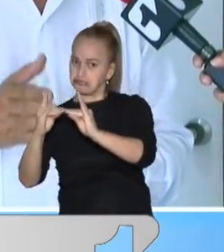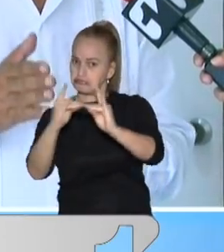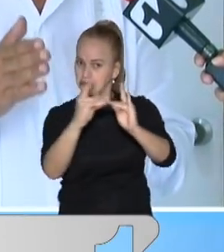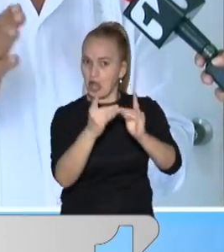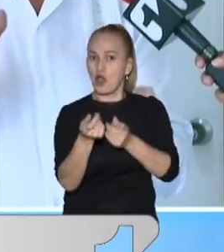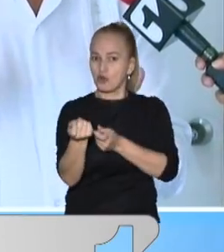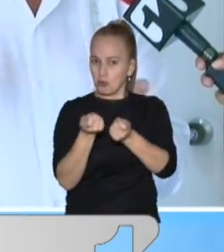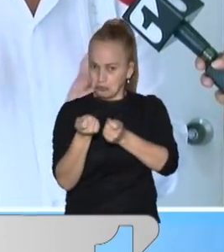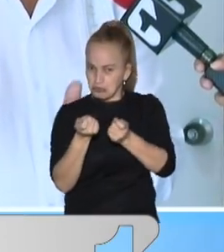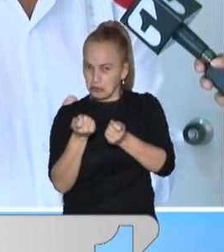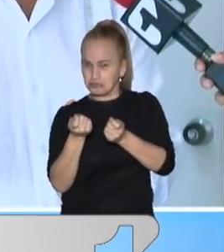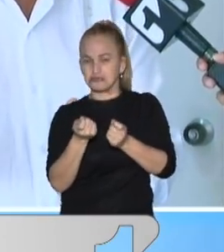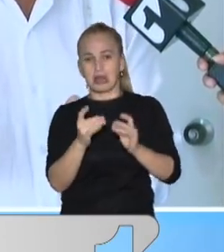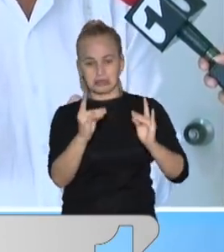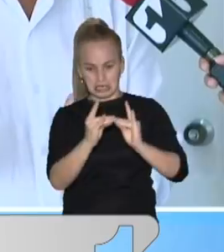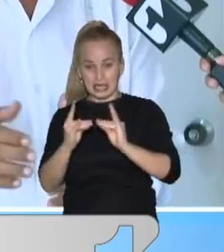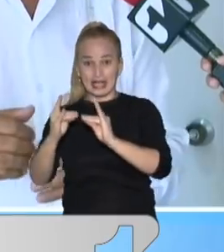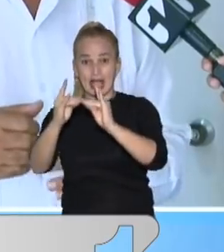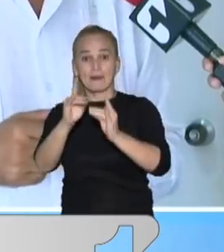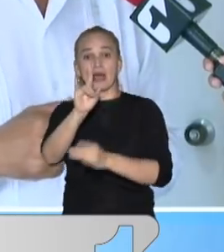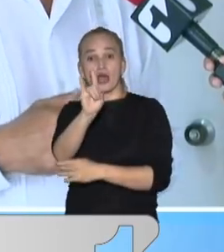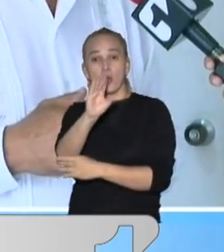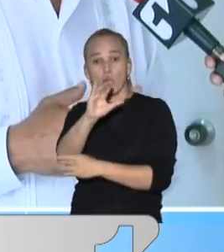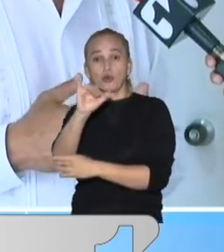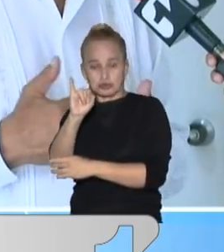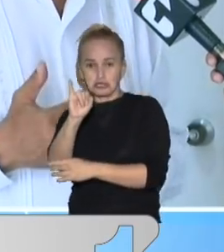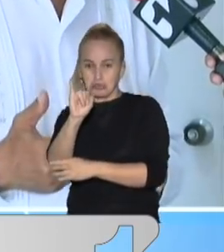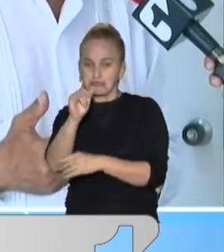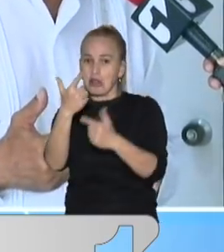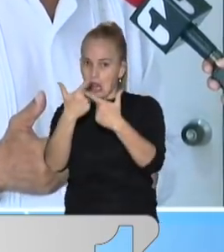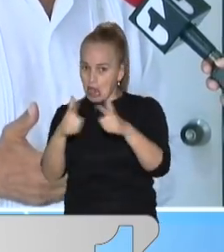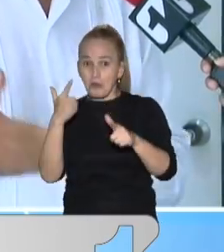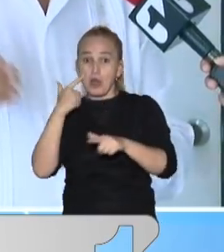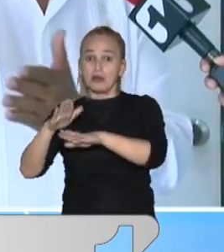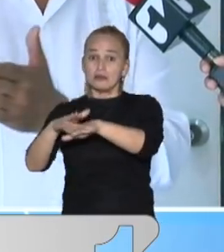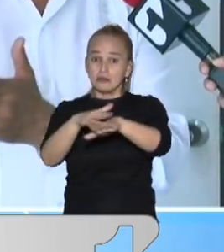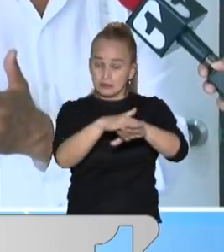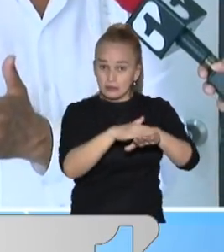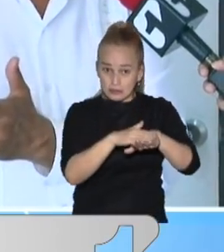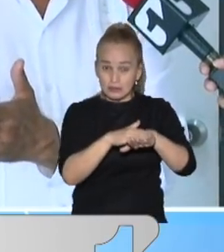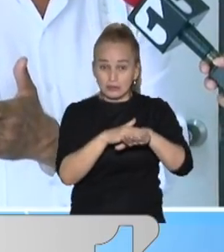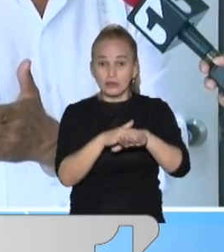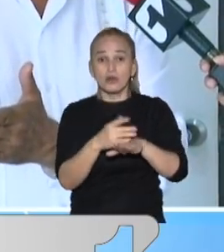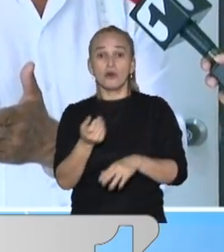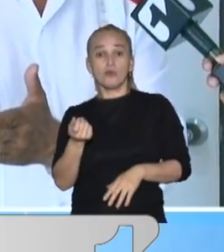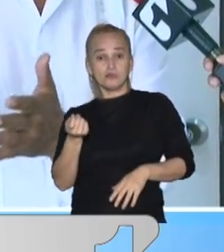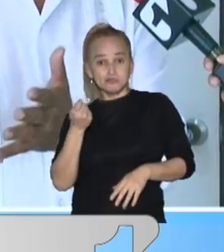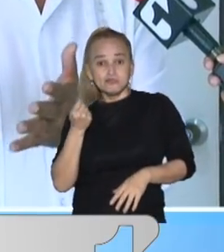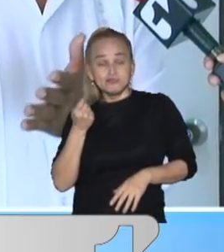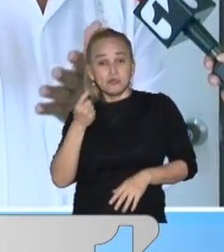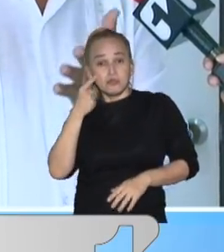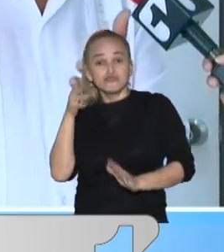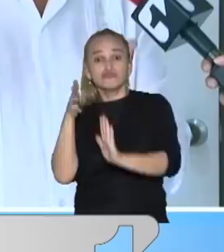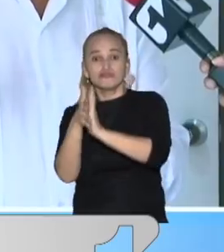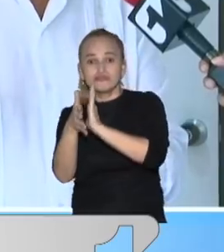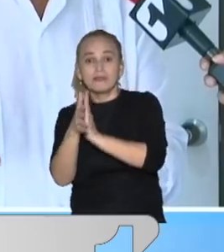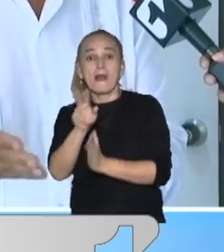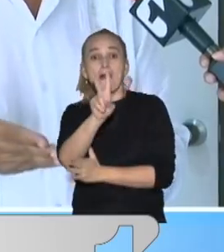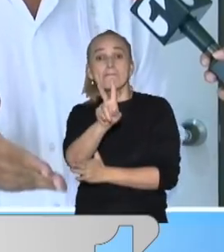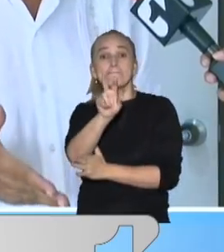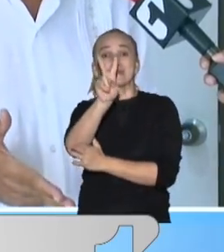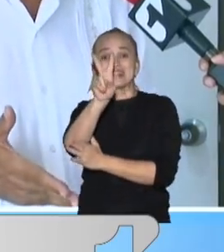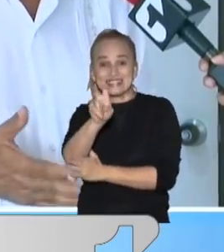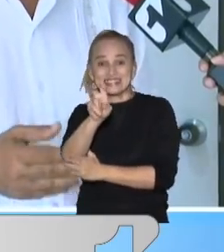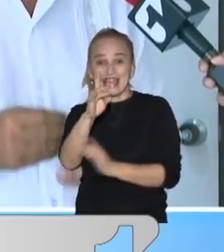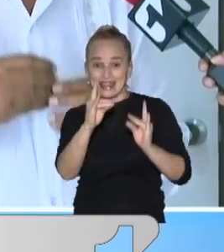pues se cuenta con unas camas de cuidados intensivos, pero hay que hacer una advertencia. Acaban de anunciar que hay unas 27